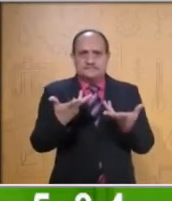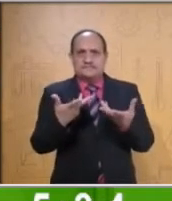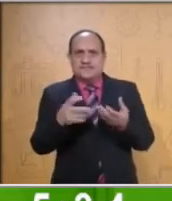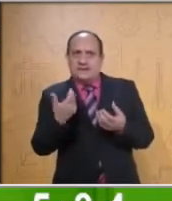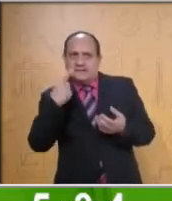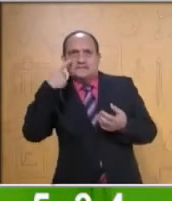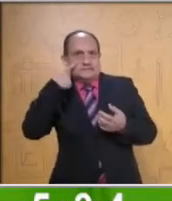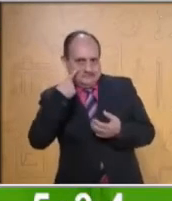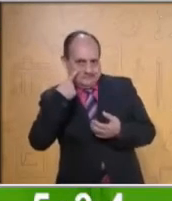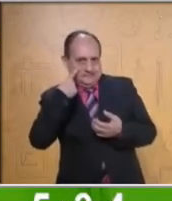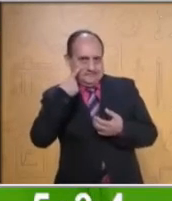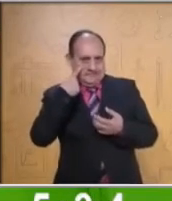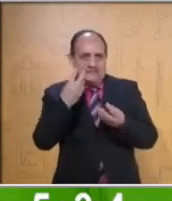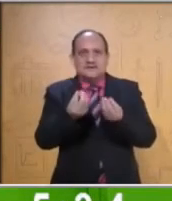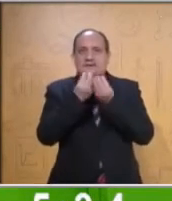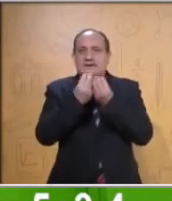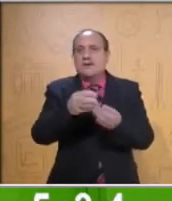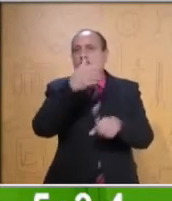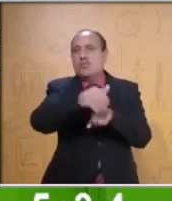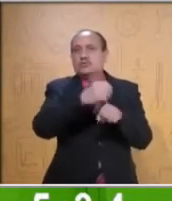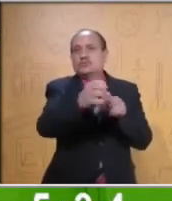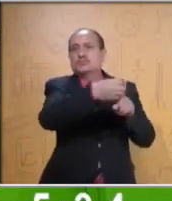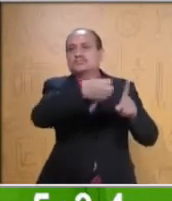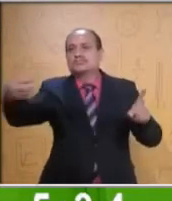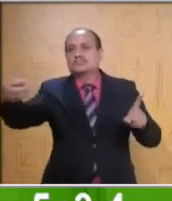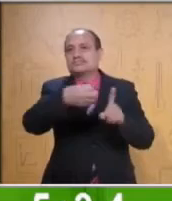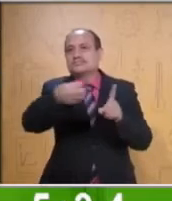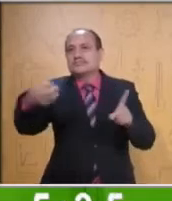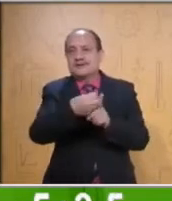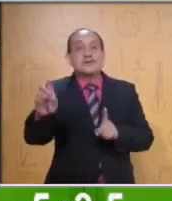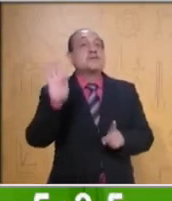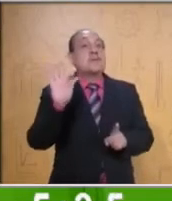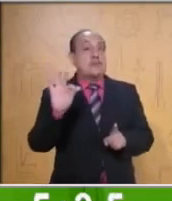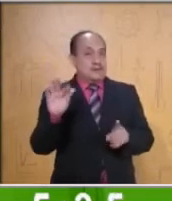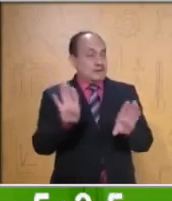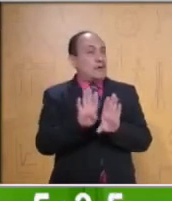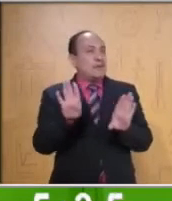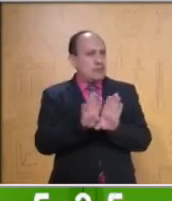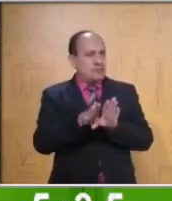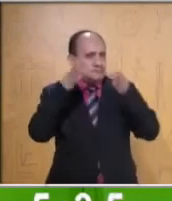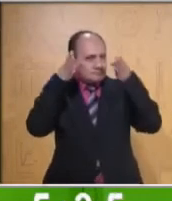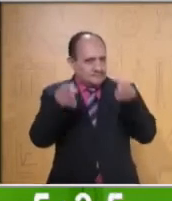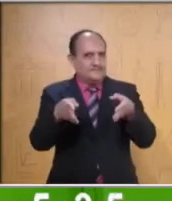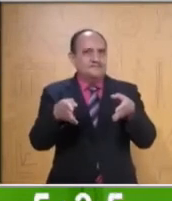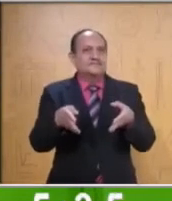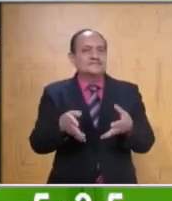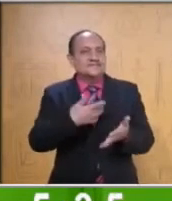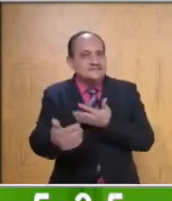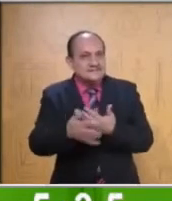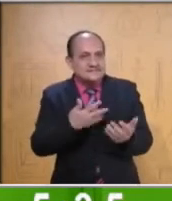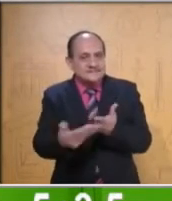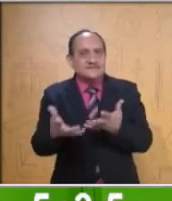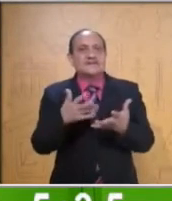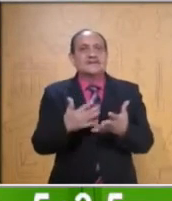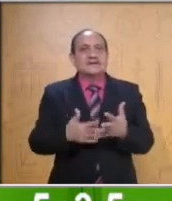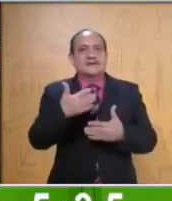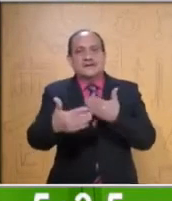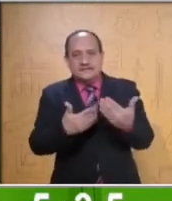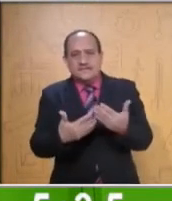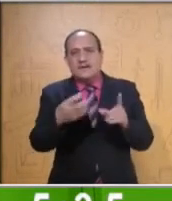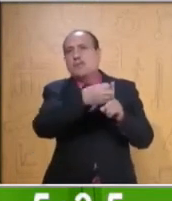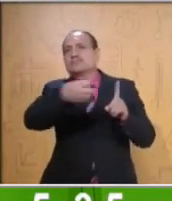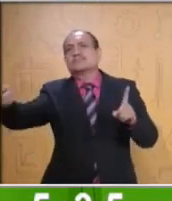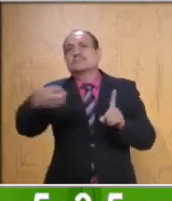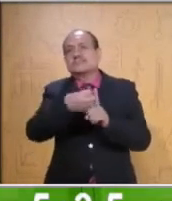ojo avisor y son muchos datos. Entonces, ¿cómo lo voy a trabajar? Pues lo voy a trabajar a través de